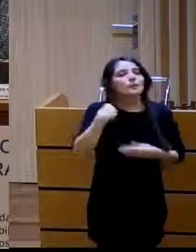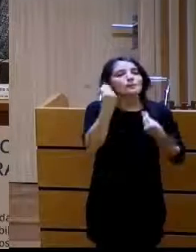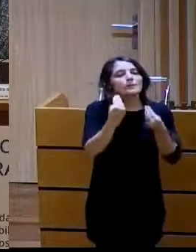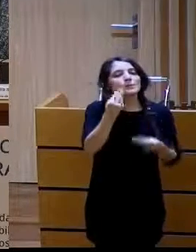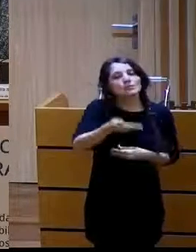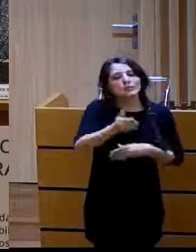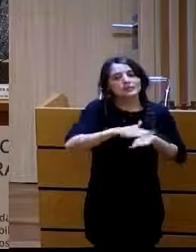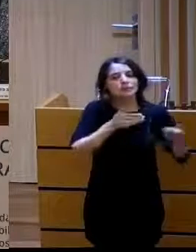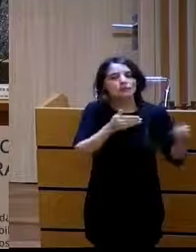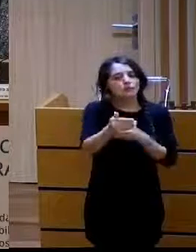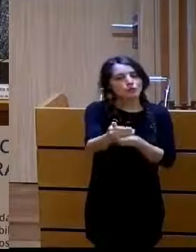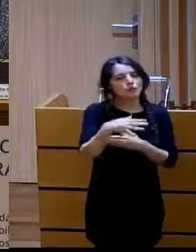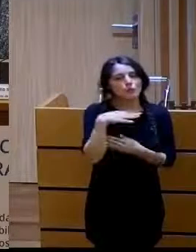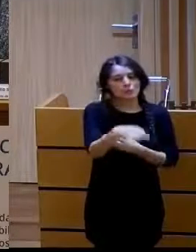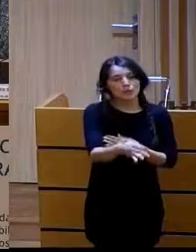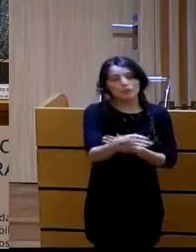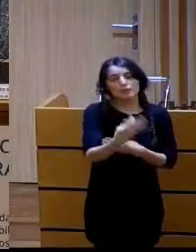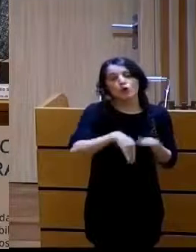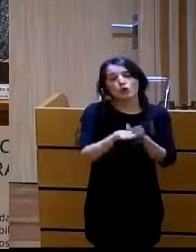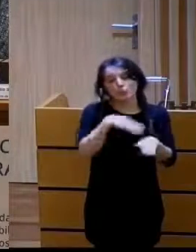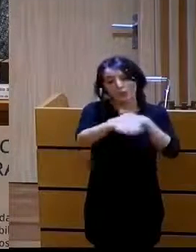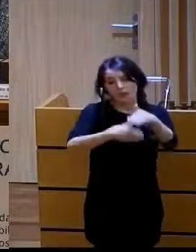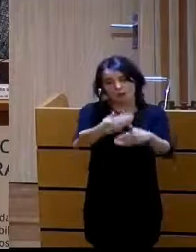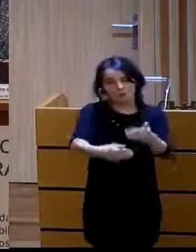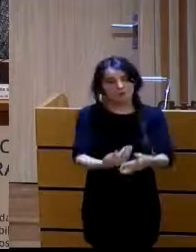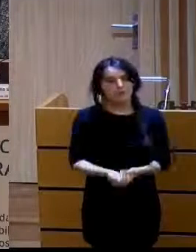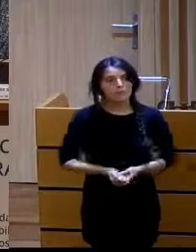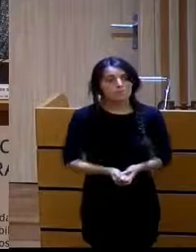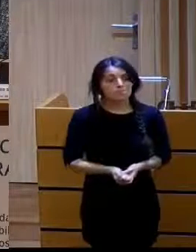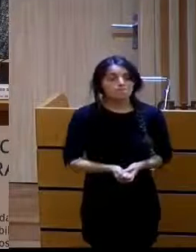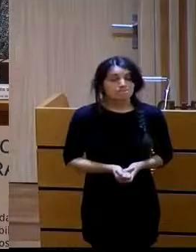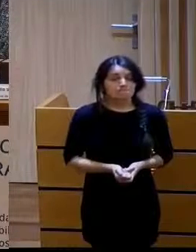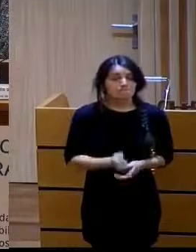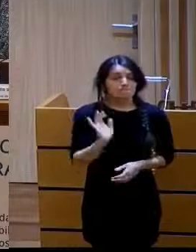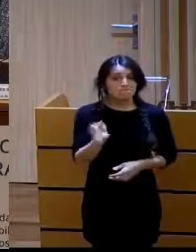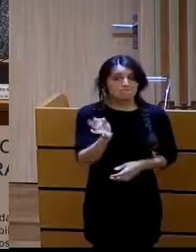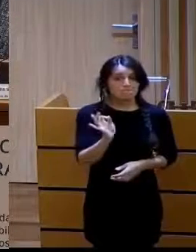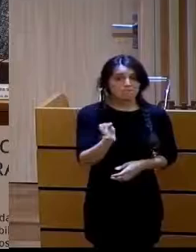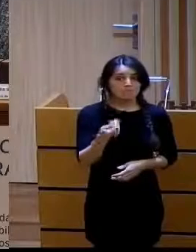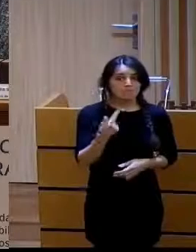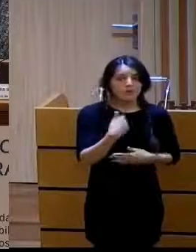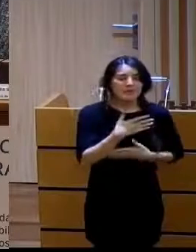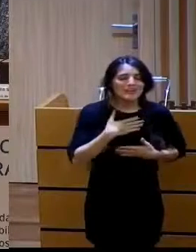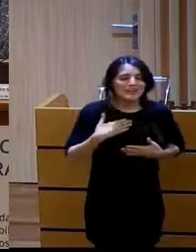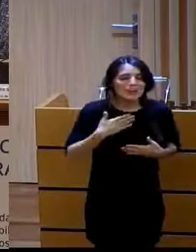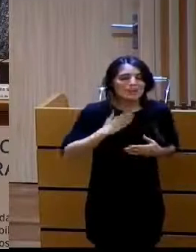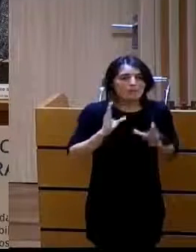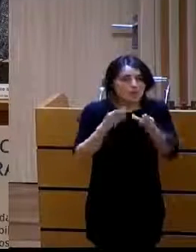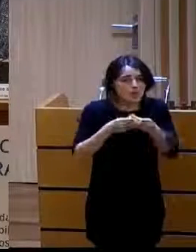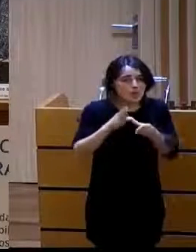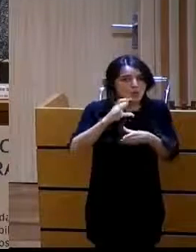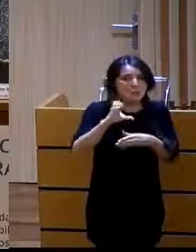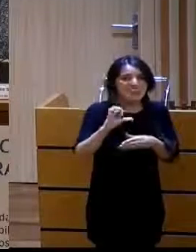seguir avanzando. Desde luego quiero dar en nombre de todo el equipo CESIA las gracias al Real Patronato